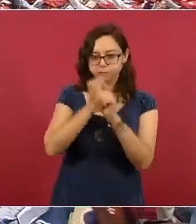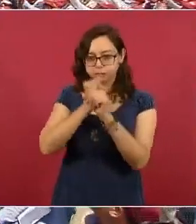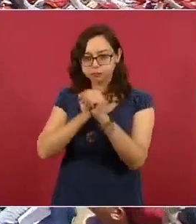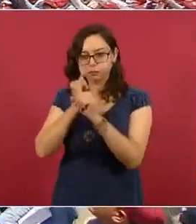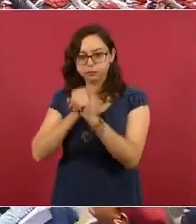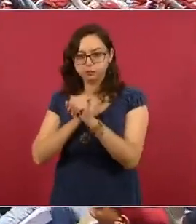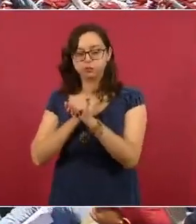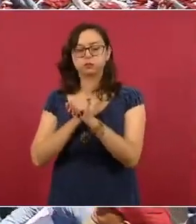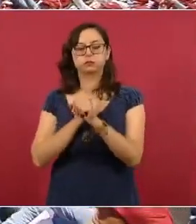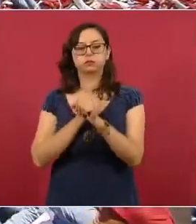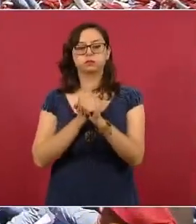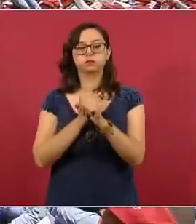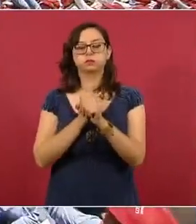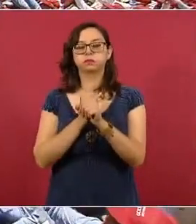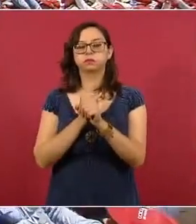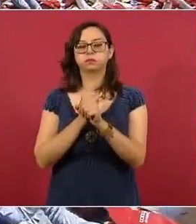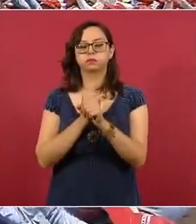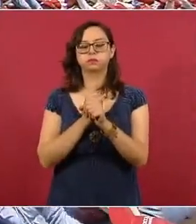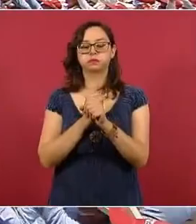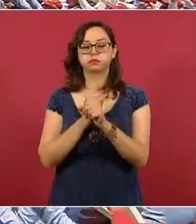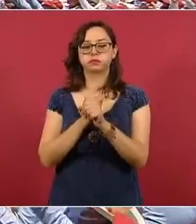investigadores del